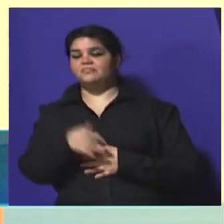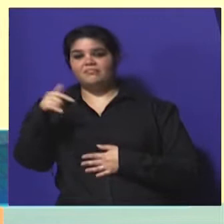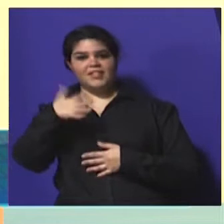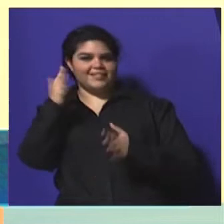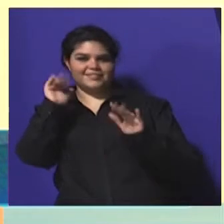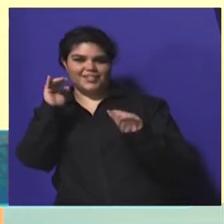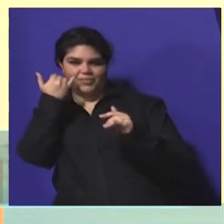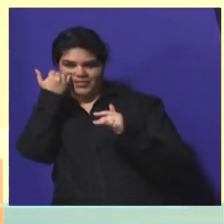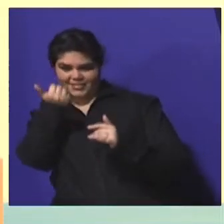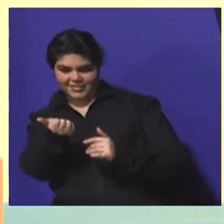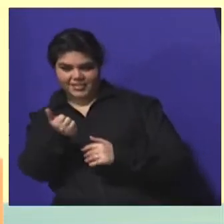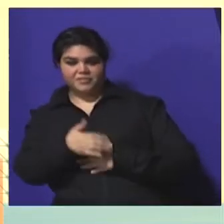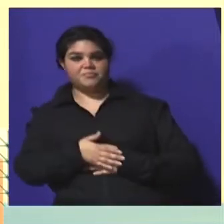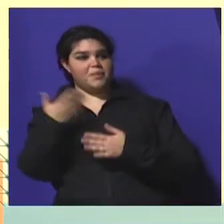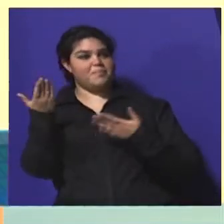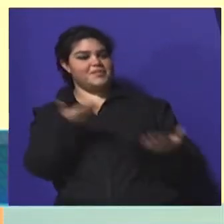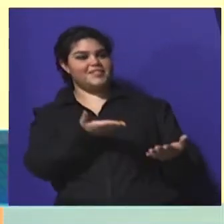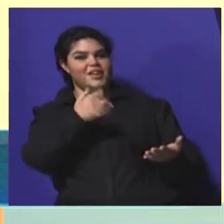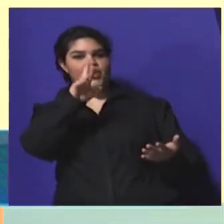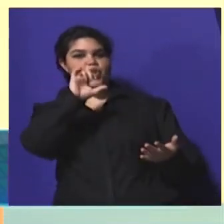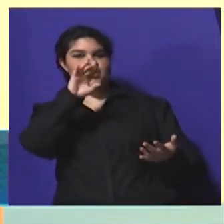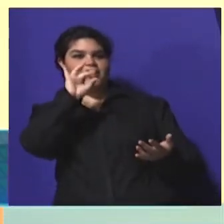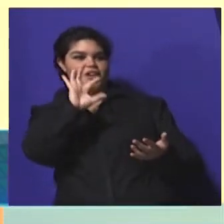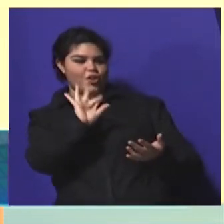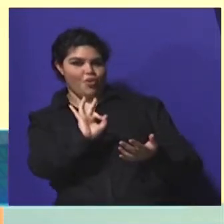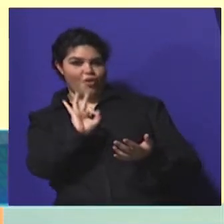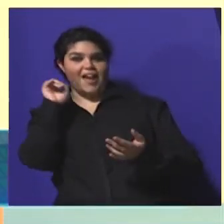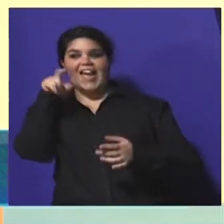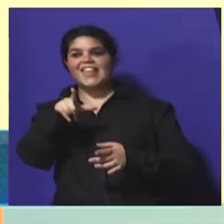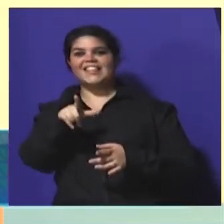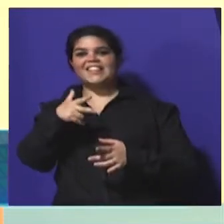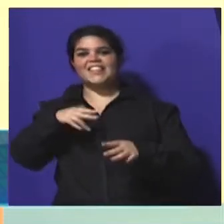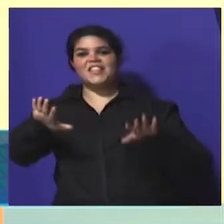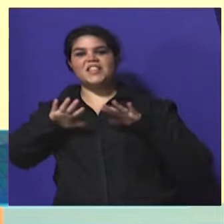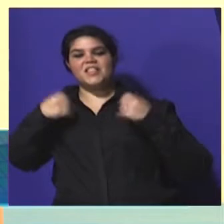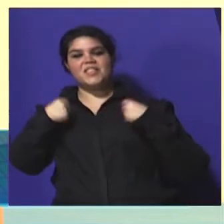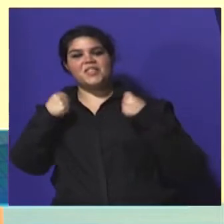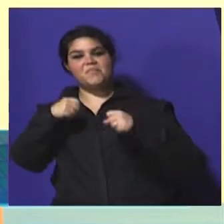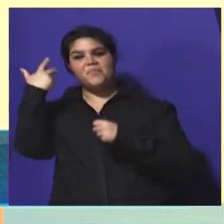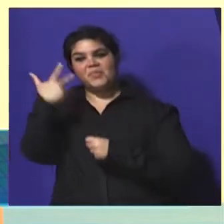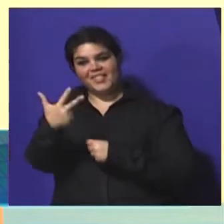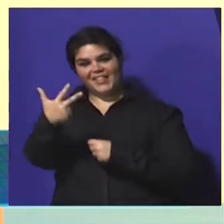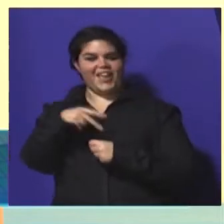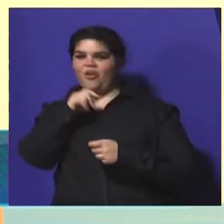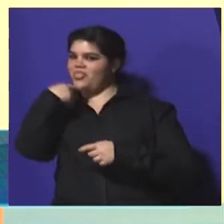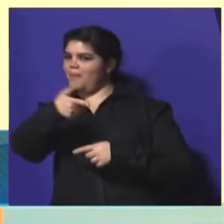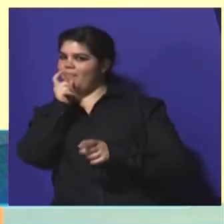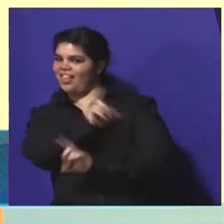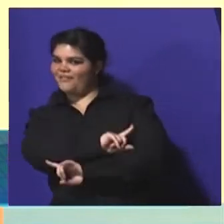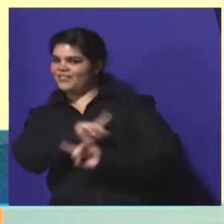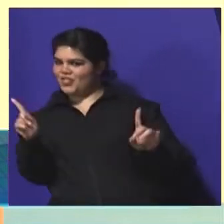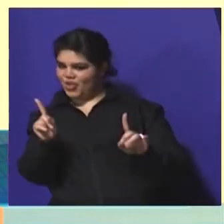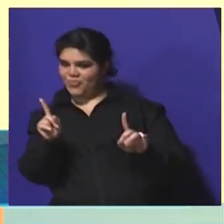a directamente a presentar a rodrigo central triatleta nutria tronista este atleta es un referente hoy en día que ir mendoza